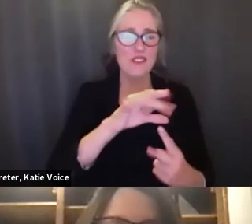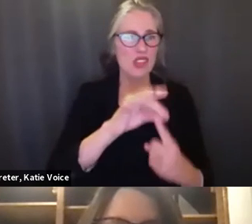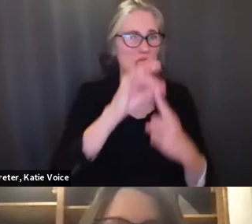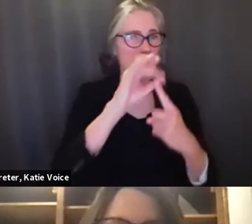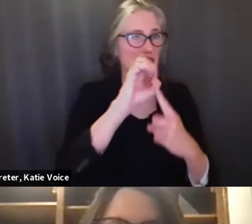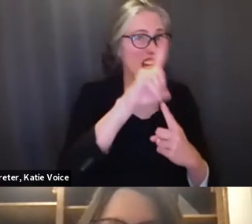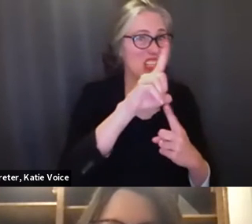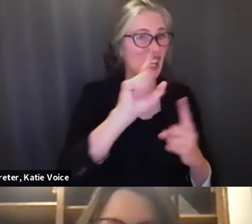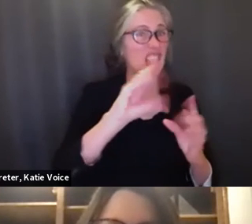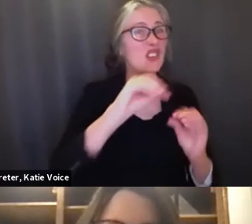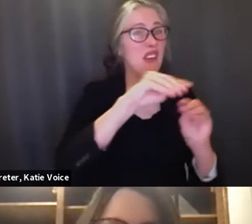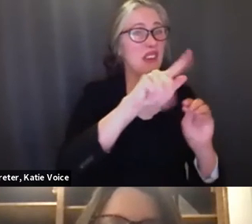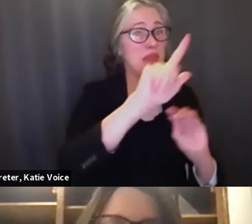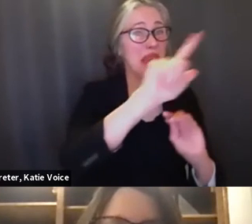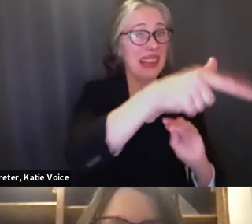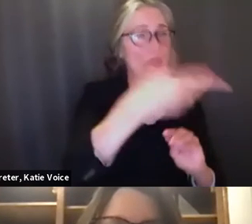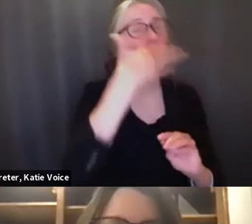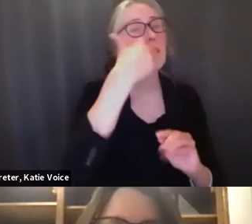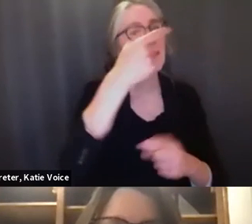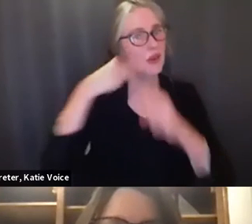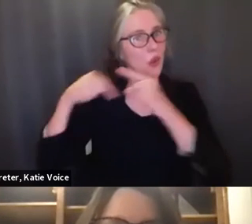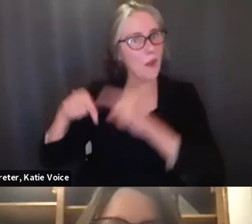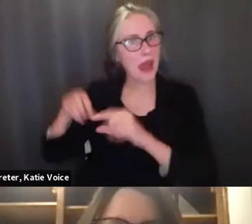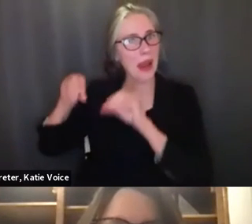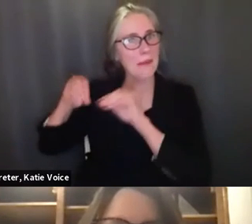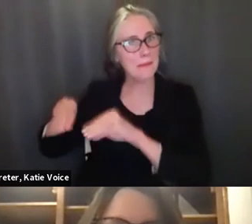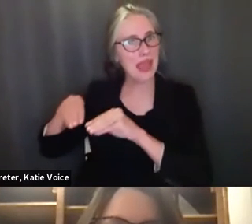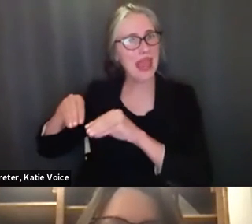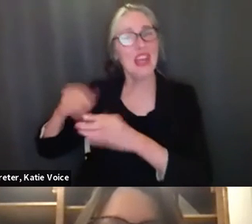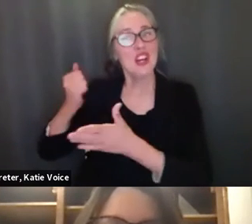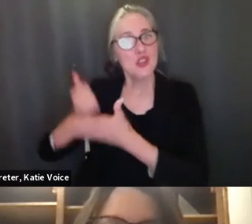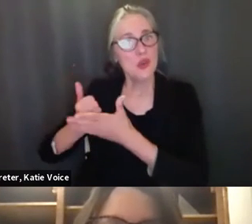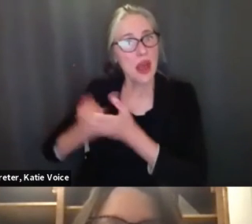Y próxima diapositiva, por favor.